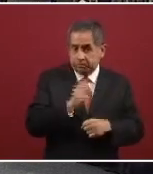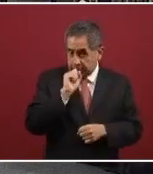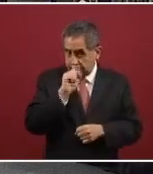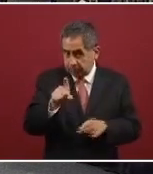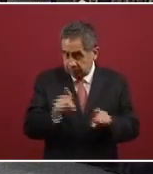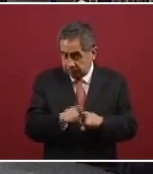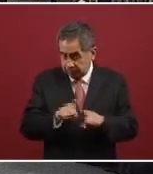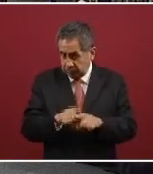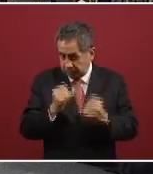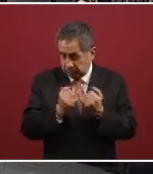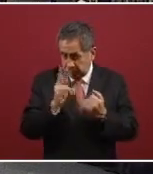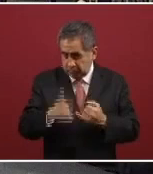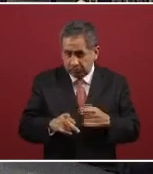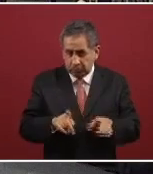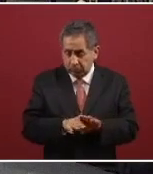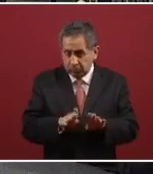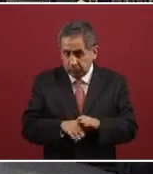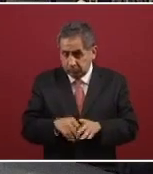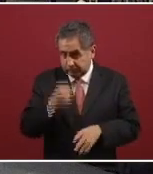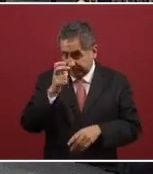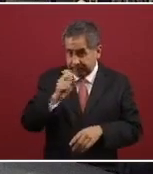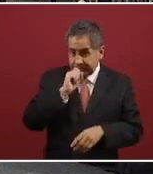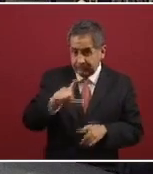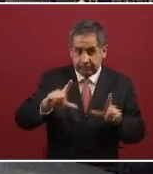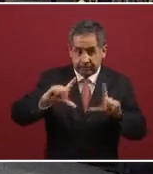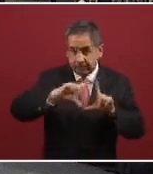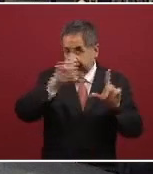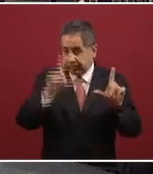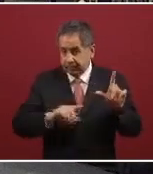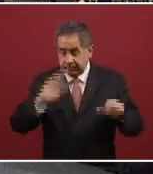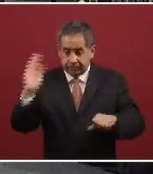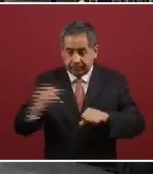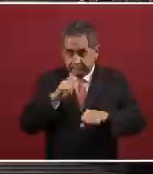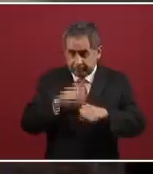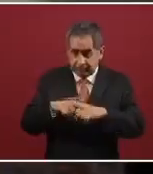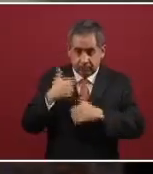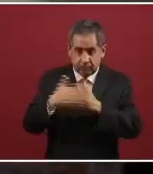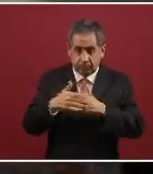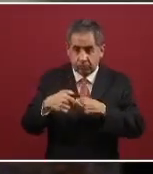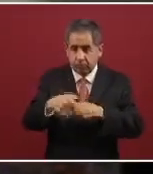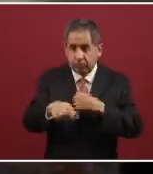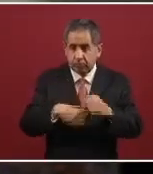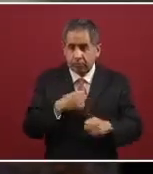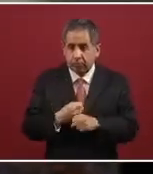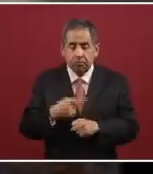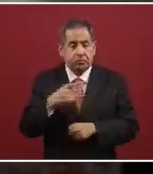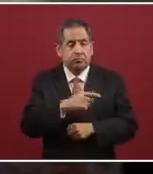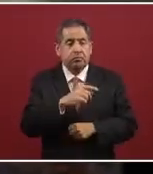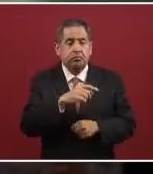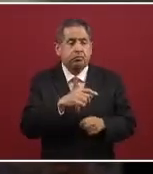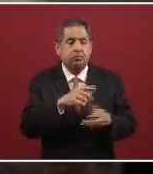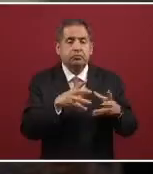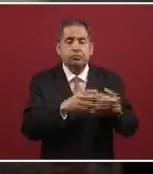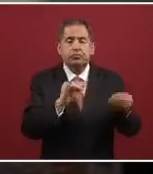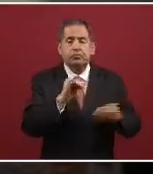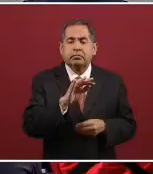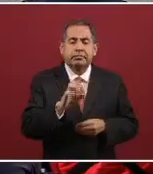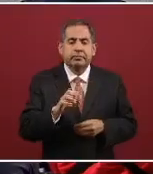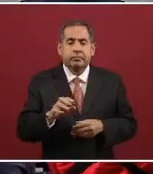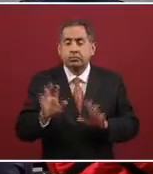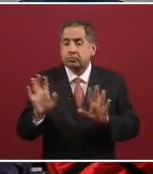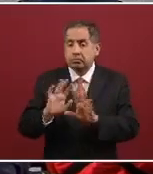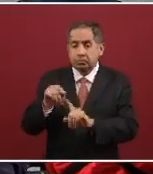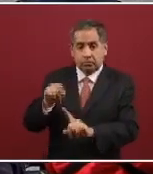usted menciona. ¿Es lo que va a aplicar a nivel federal, próximo ciclo escolar y si desaparece el INIFED? Si así lo está